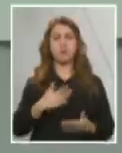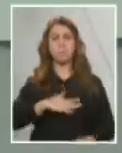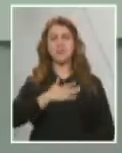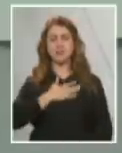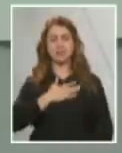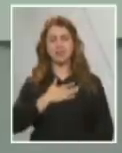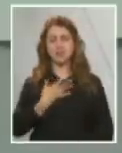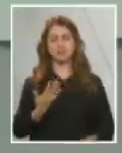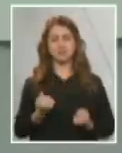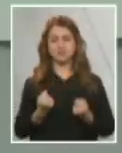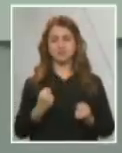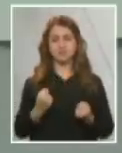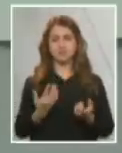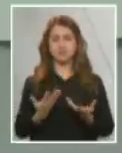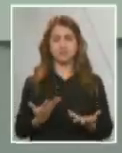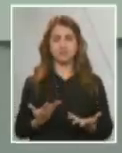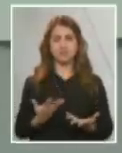sentí